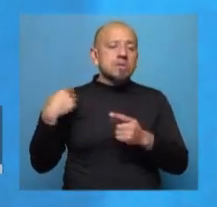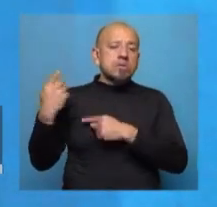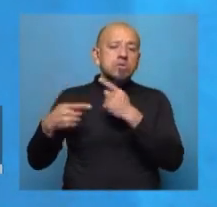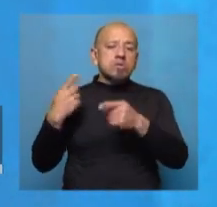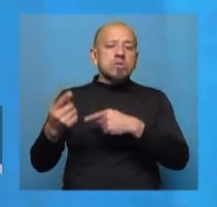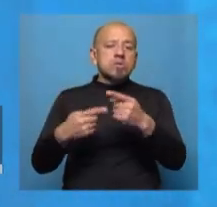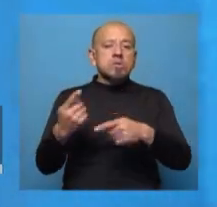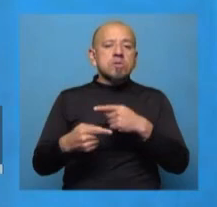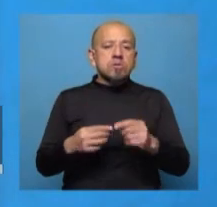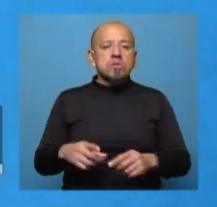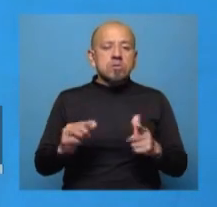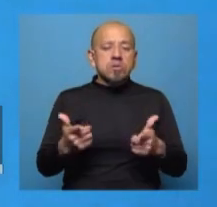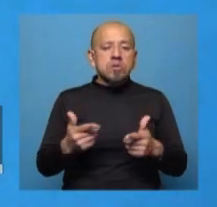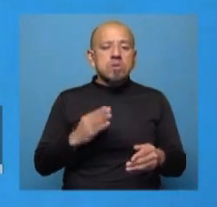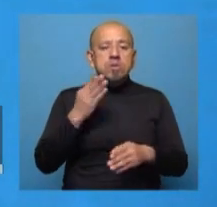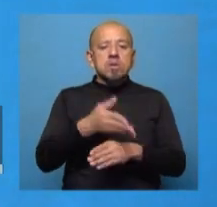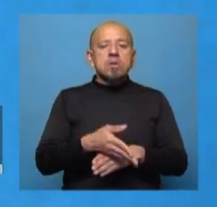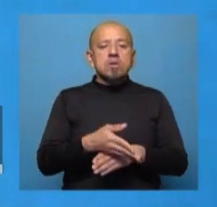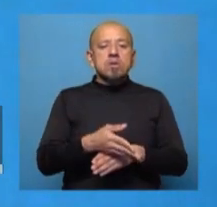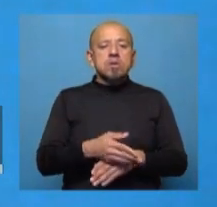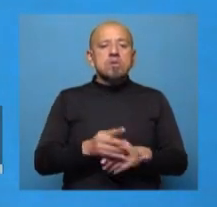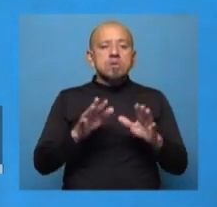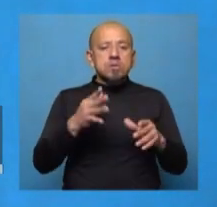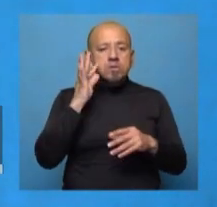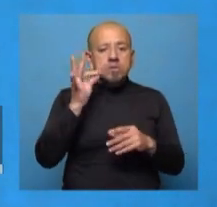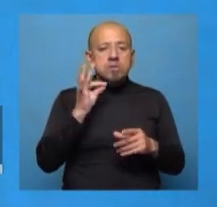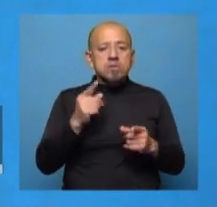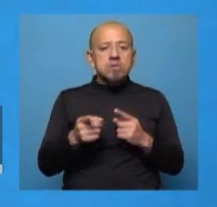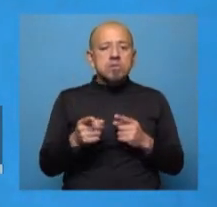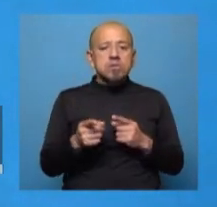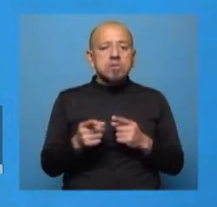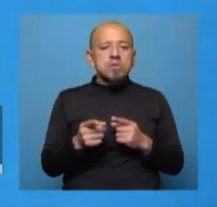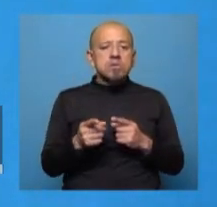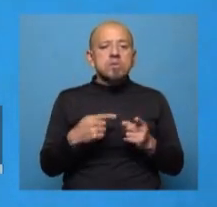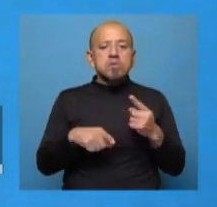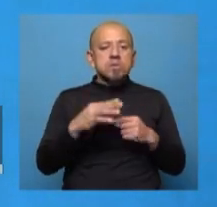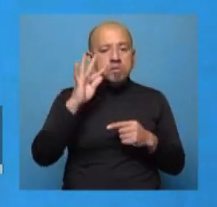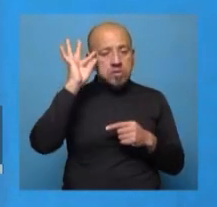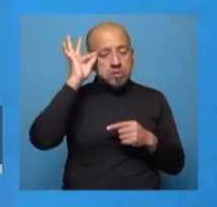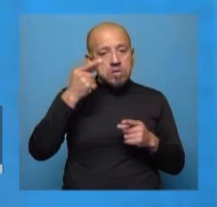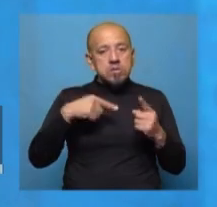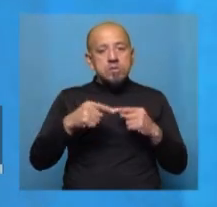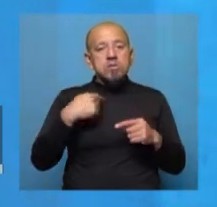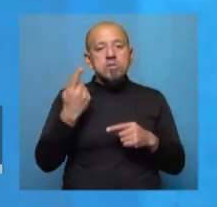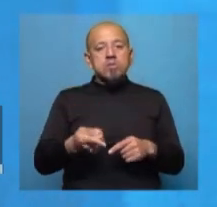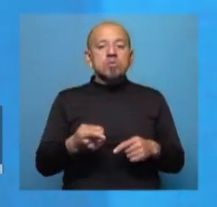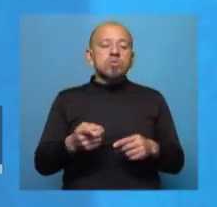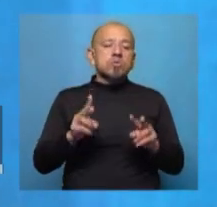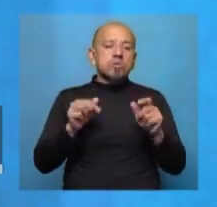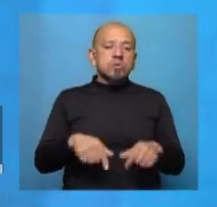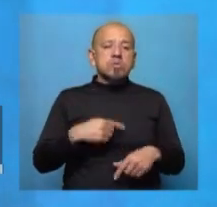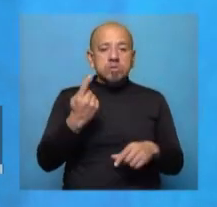y generaciones que no tuvieron acceso a esta oportunidad y Y creo que eso generó otros efectos